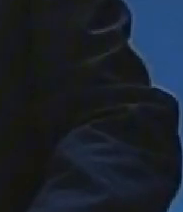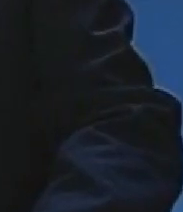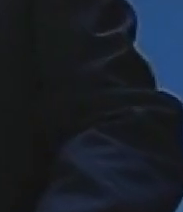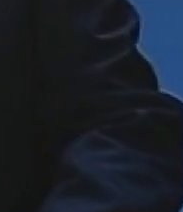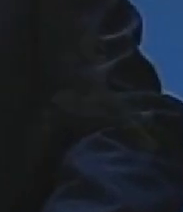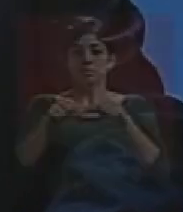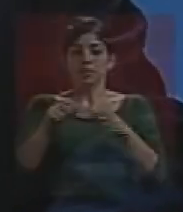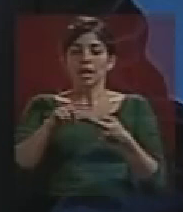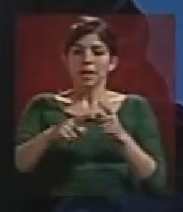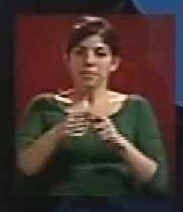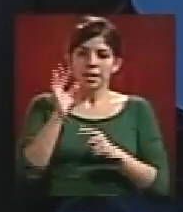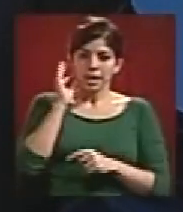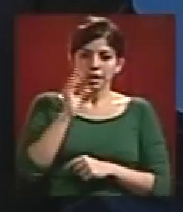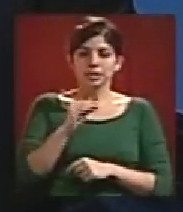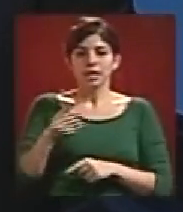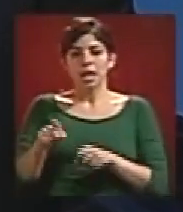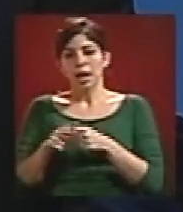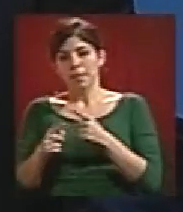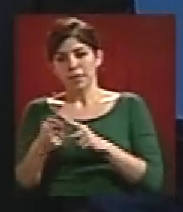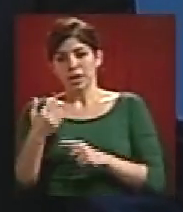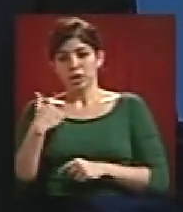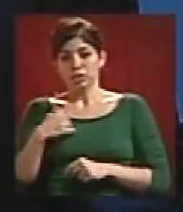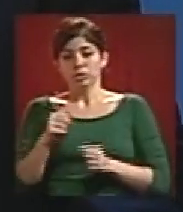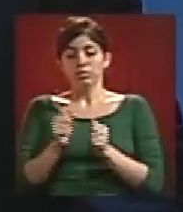Vamos, amigas y amigos, con el programa